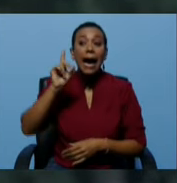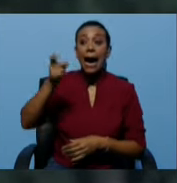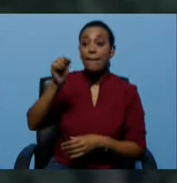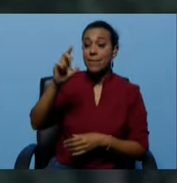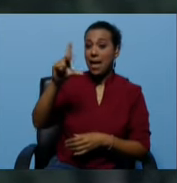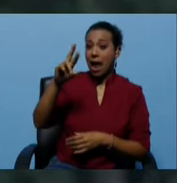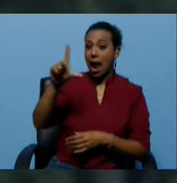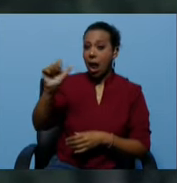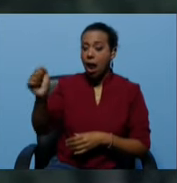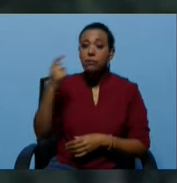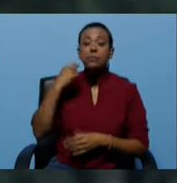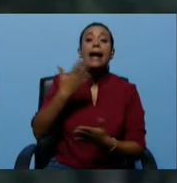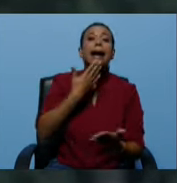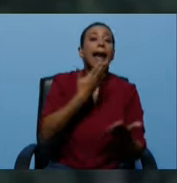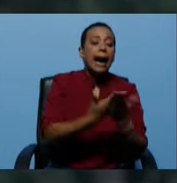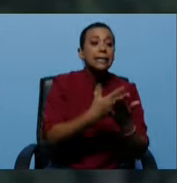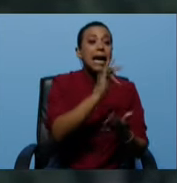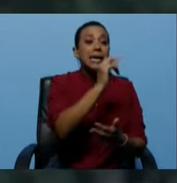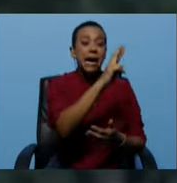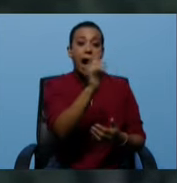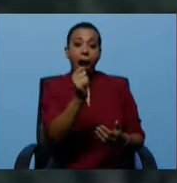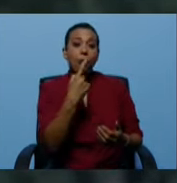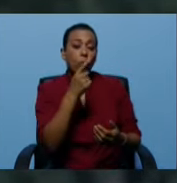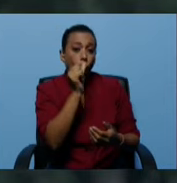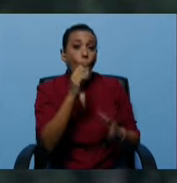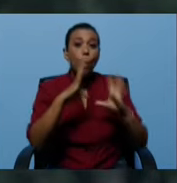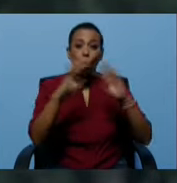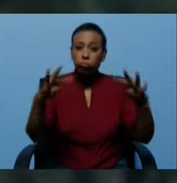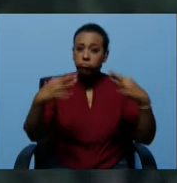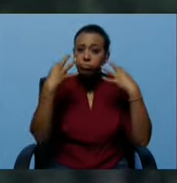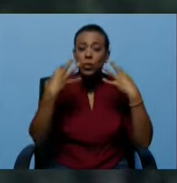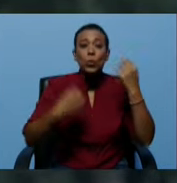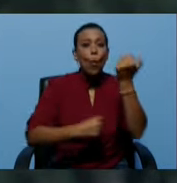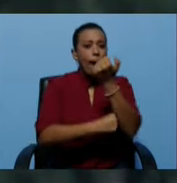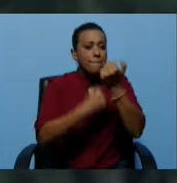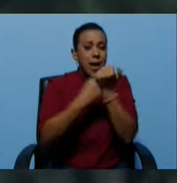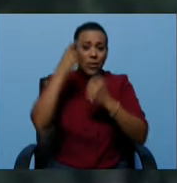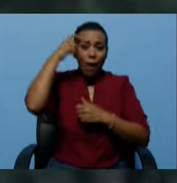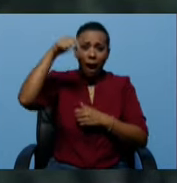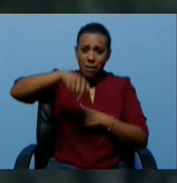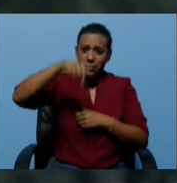gracias, Ricardo. Le doy las gracias a todos los que pusieron su empeño.